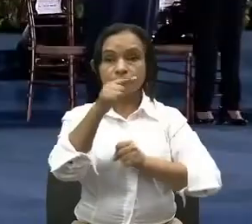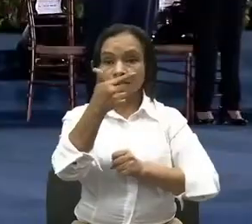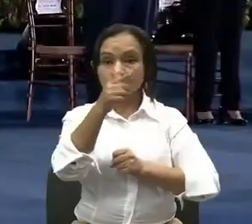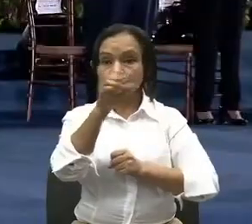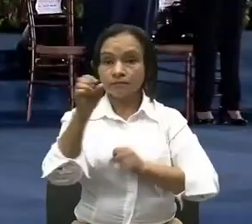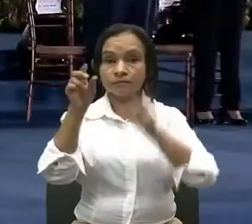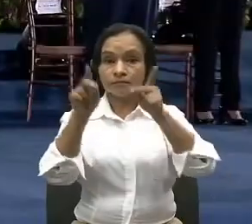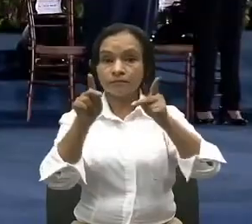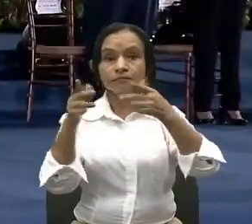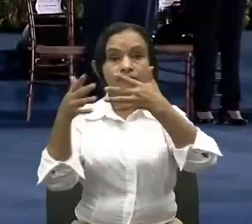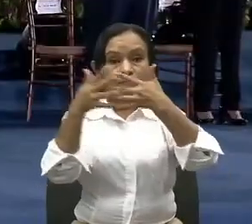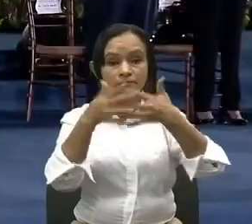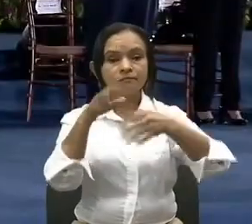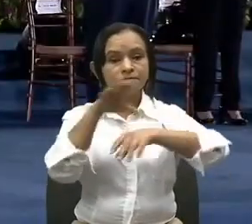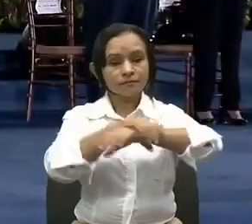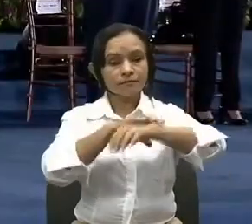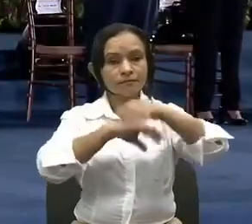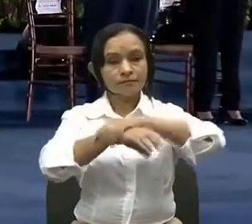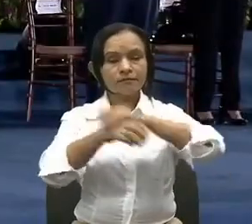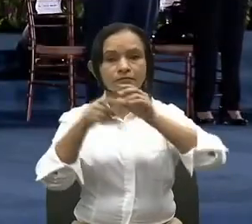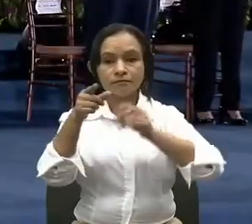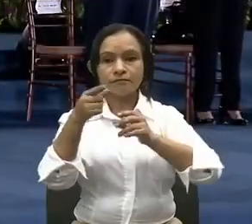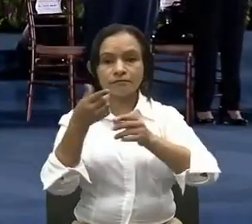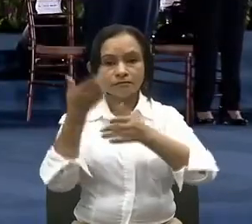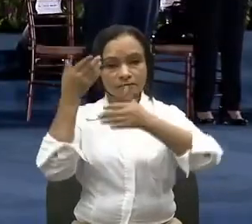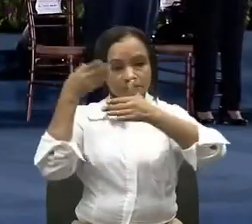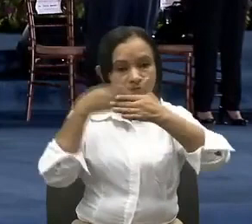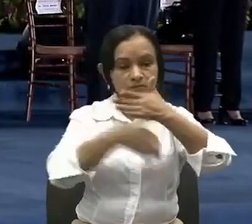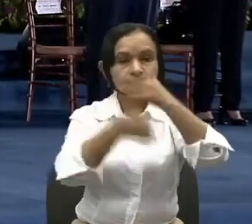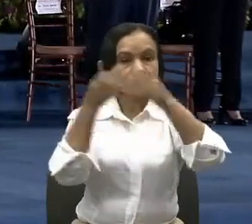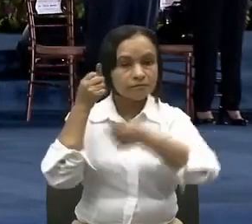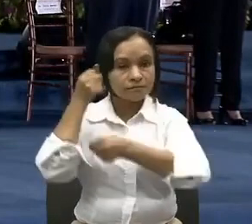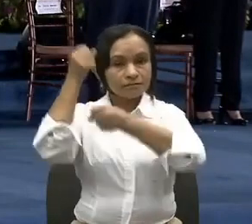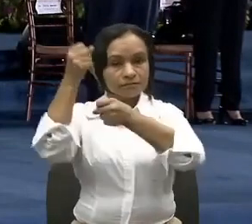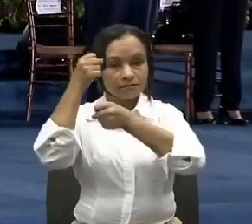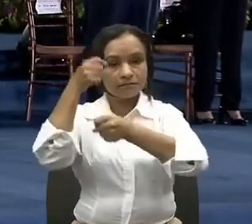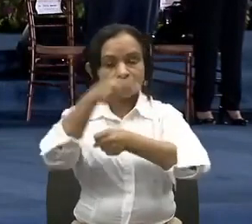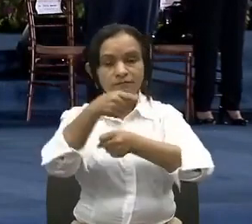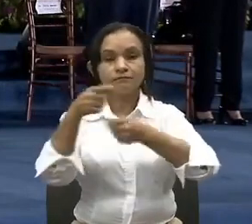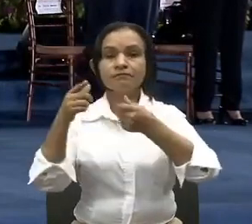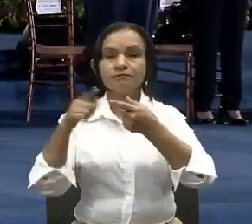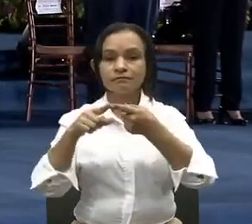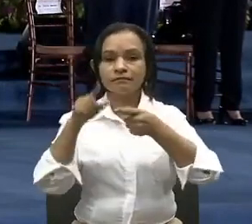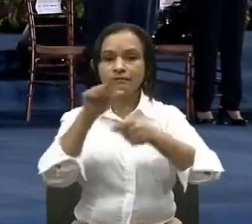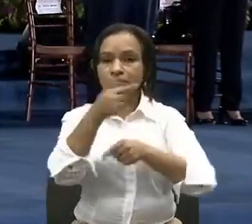Por eso, por haber ido a protestar al Congreso. Tienen a 700